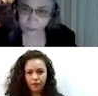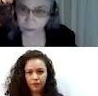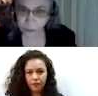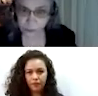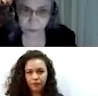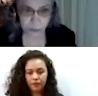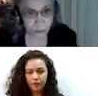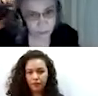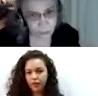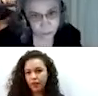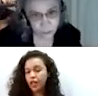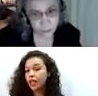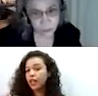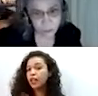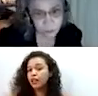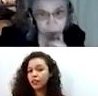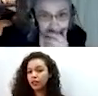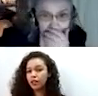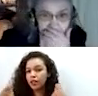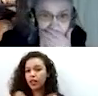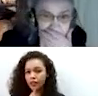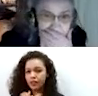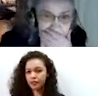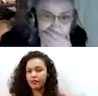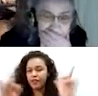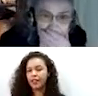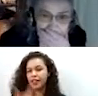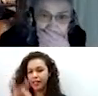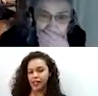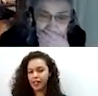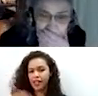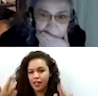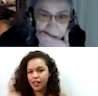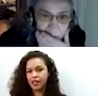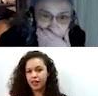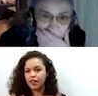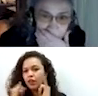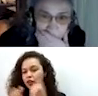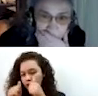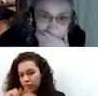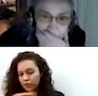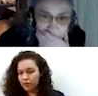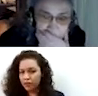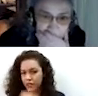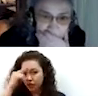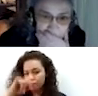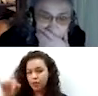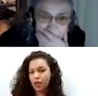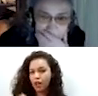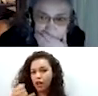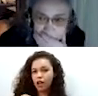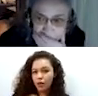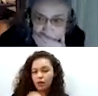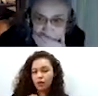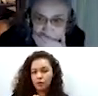Para hacer una entrega virtual de un agradecimiento a nombre de la Junta de Asistencia Privada para el médico cirujano